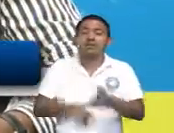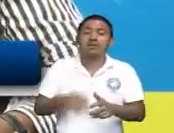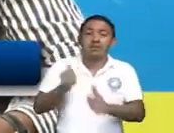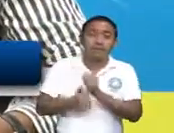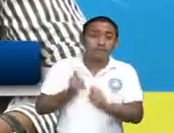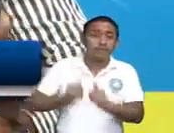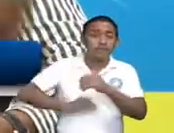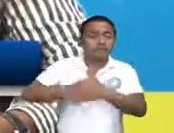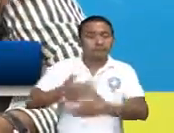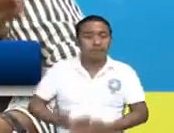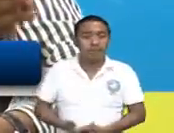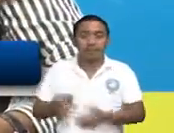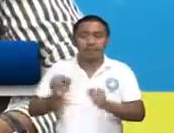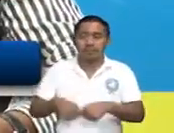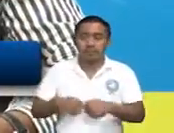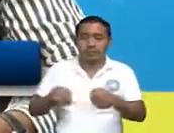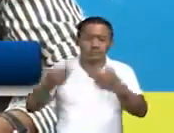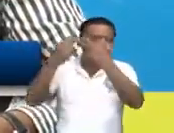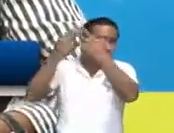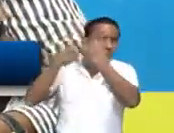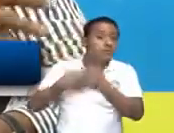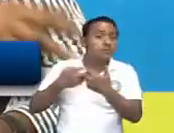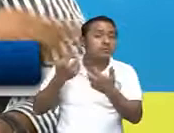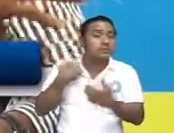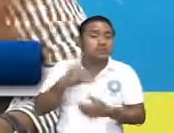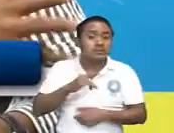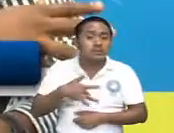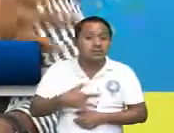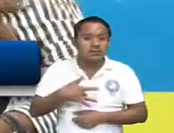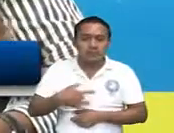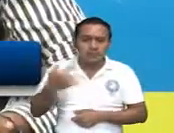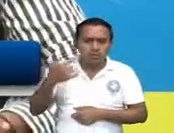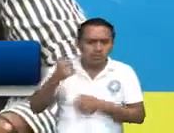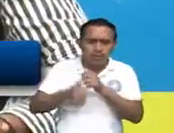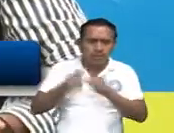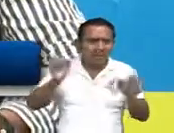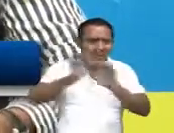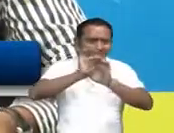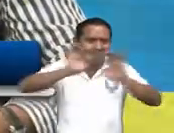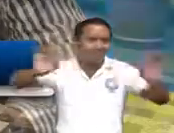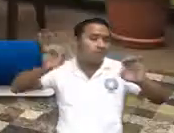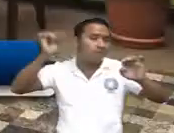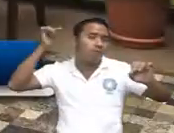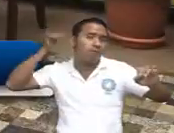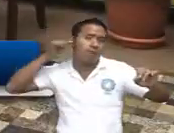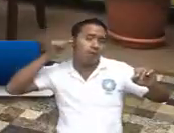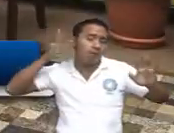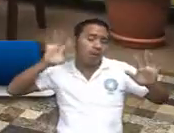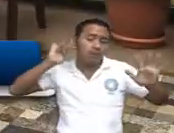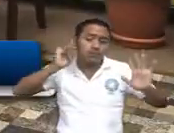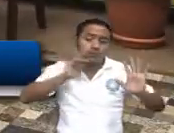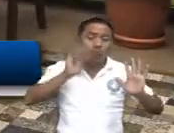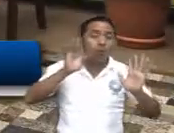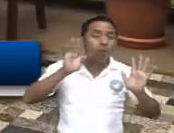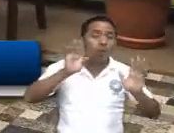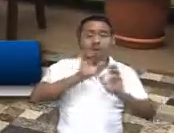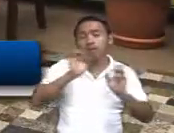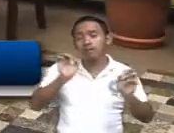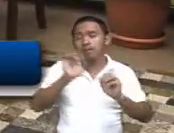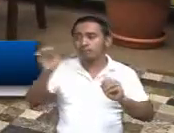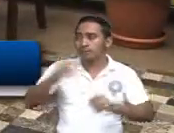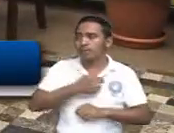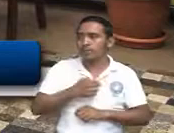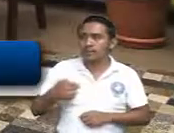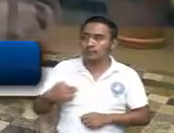para llegar a corroborar corroborar corroborar que el niño no tiene problemas de audición la están haciendo en el slim función que también